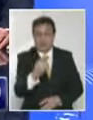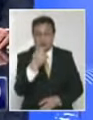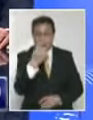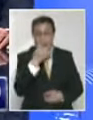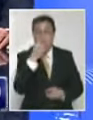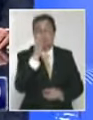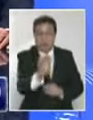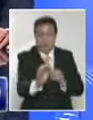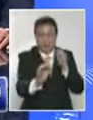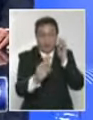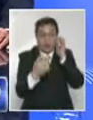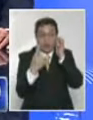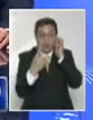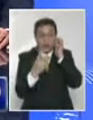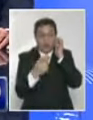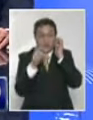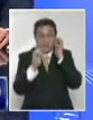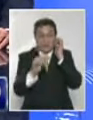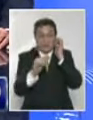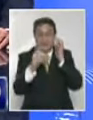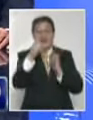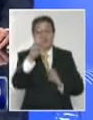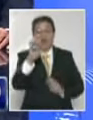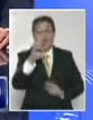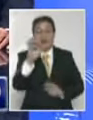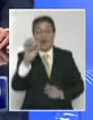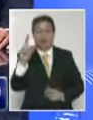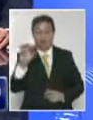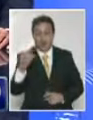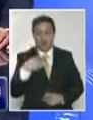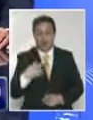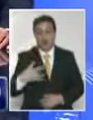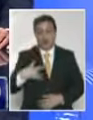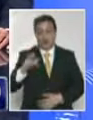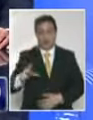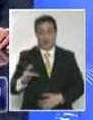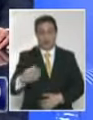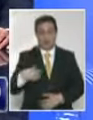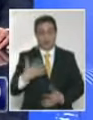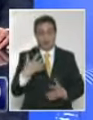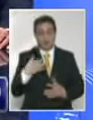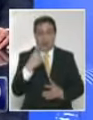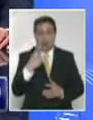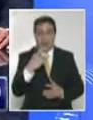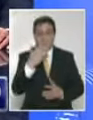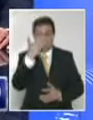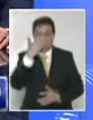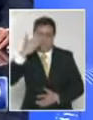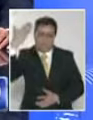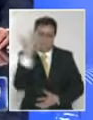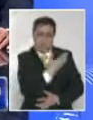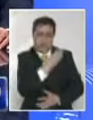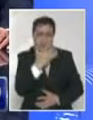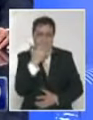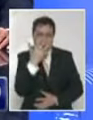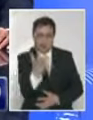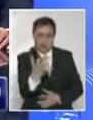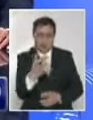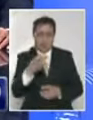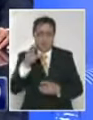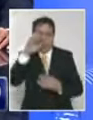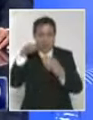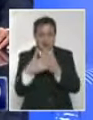fue, en el caso de José Carrasco, para nosotros nos llega muy de cerca, porque fue con alevosía. Fue la misma madrugada. Porque lo